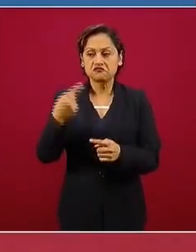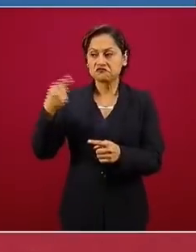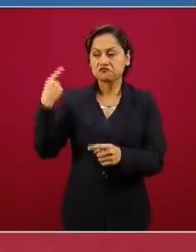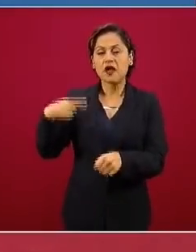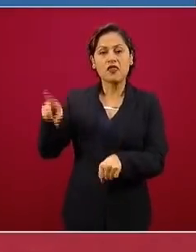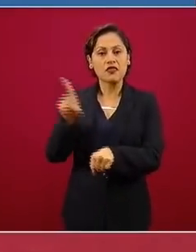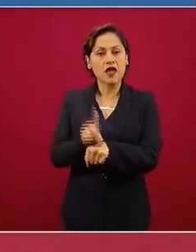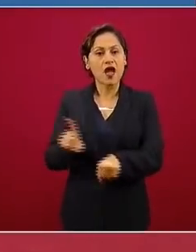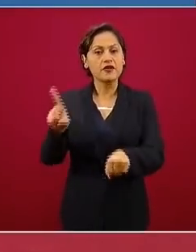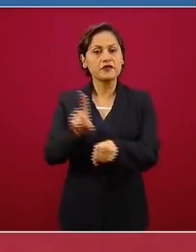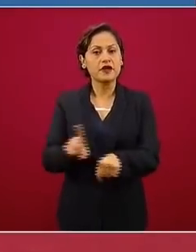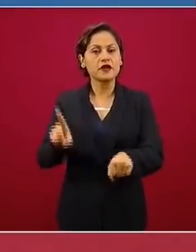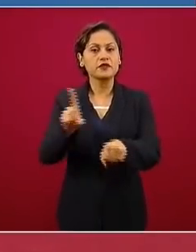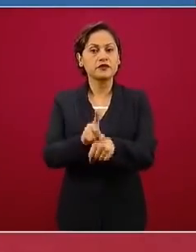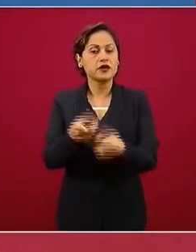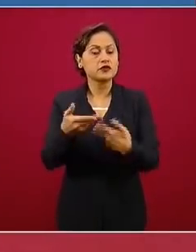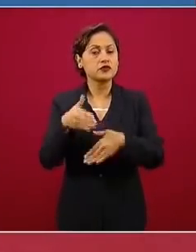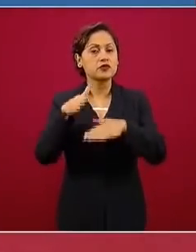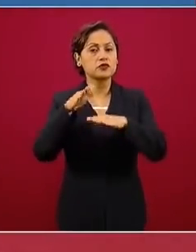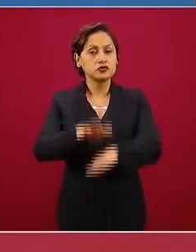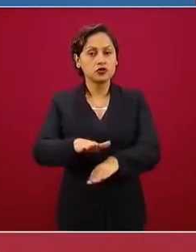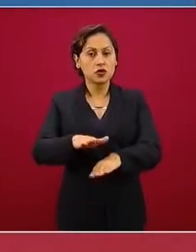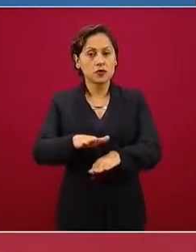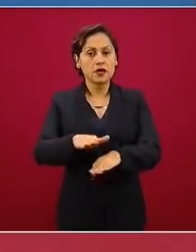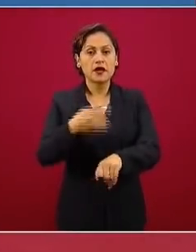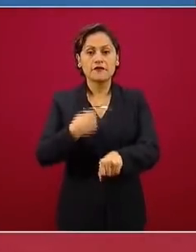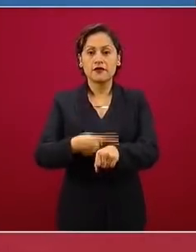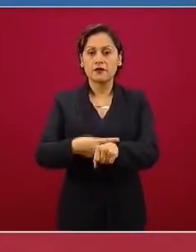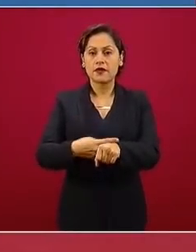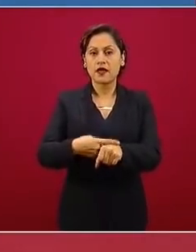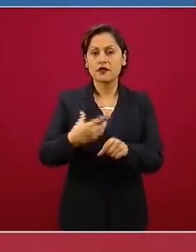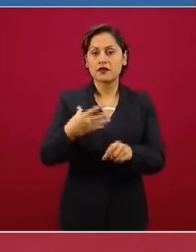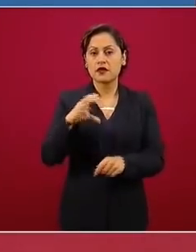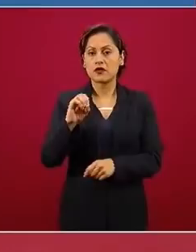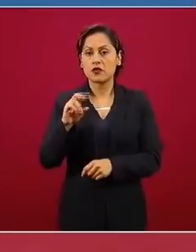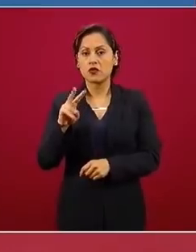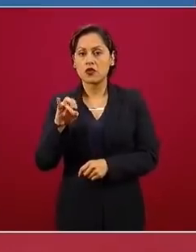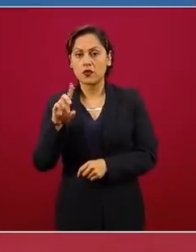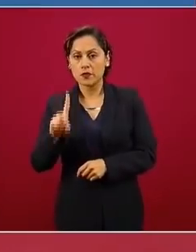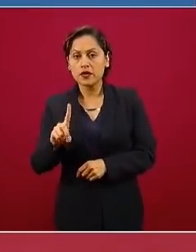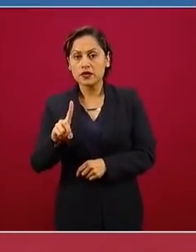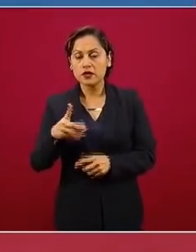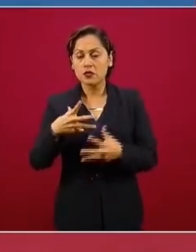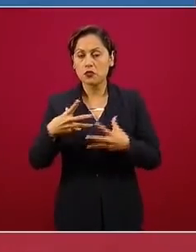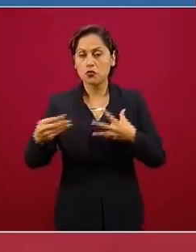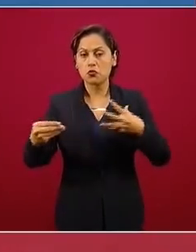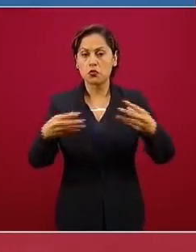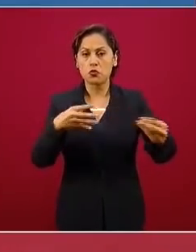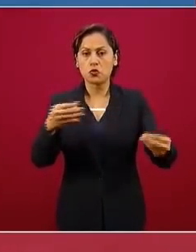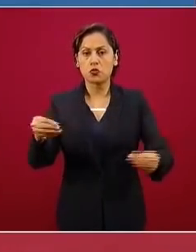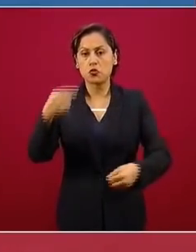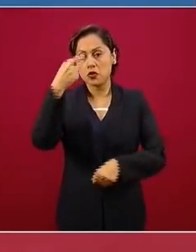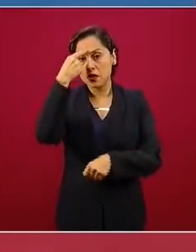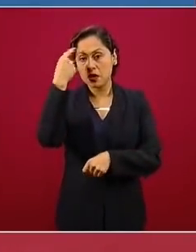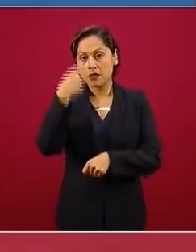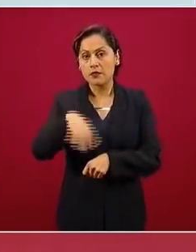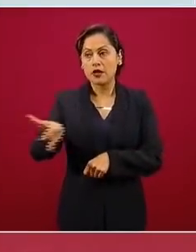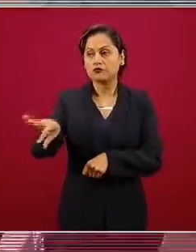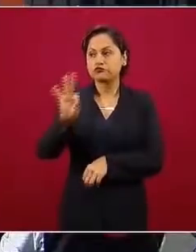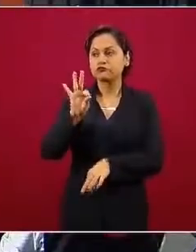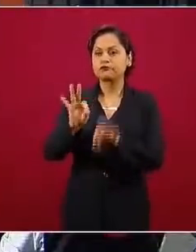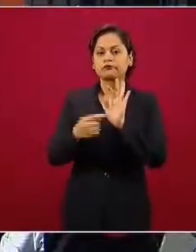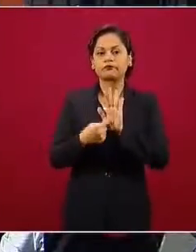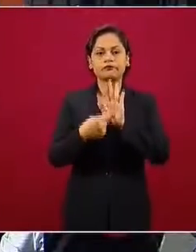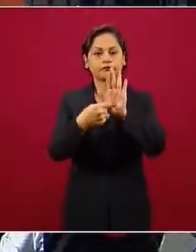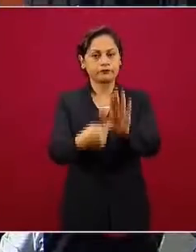situación de la pandemia de COVID para ir destacando algunos elementos en el mensaje público. Tenemos